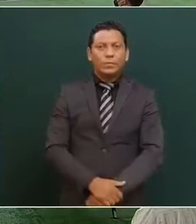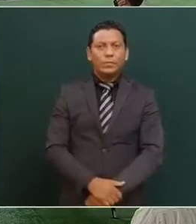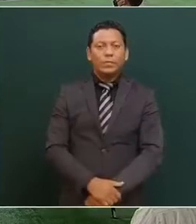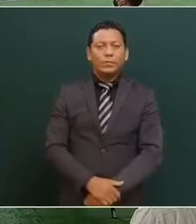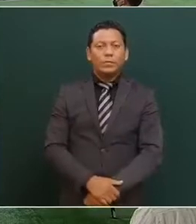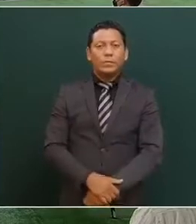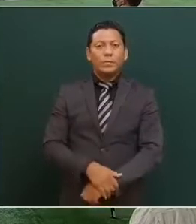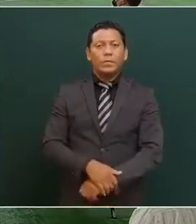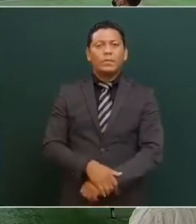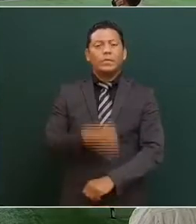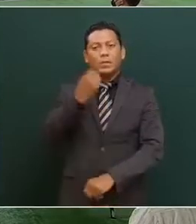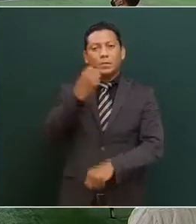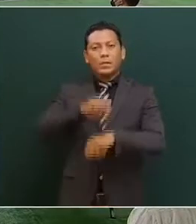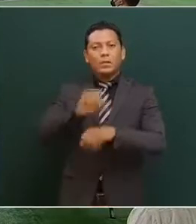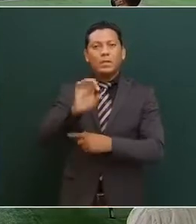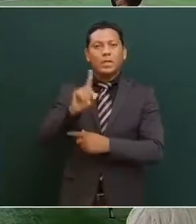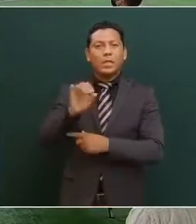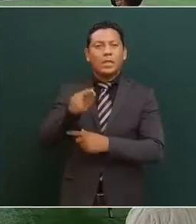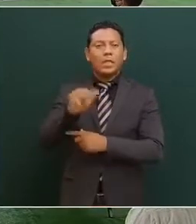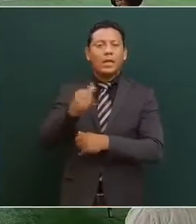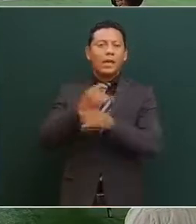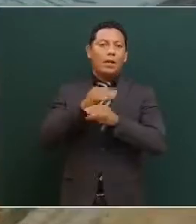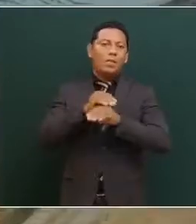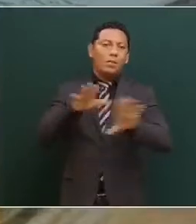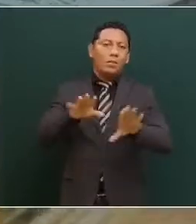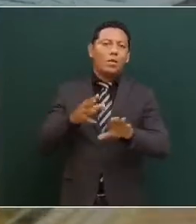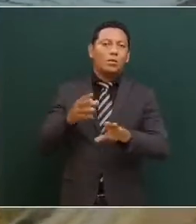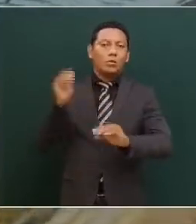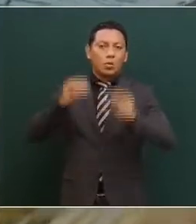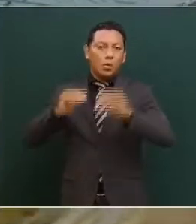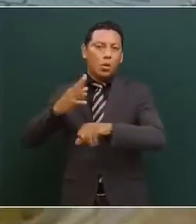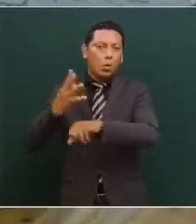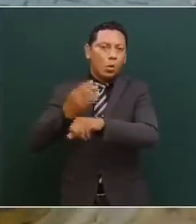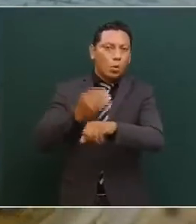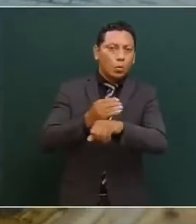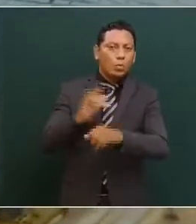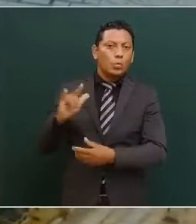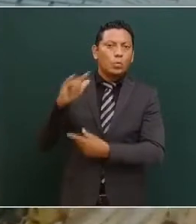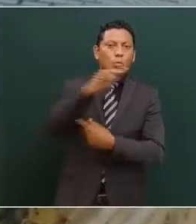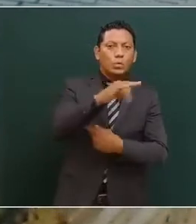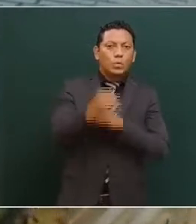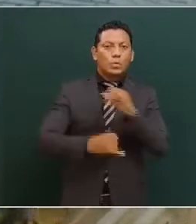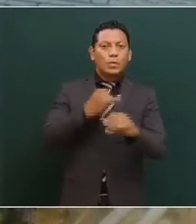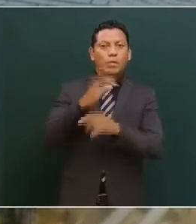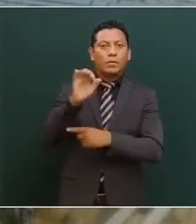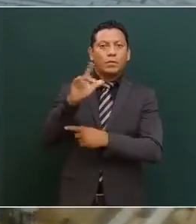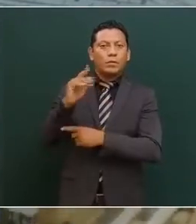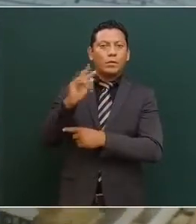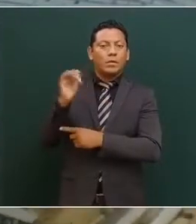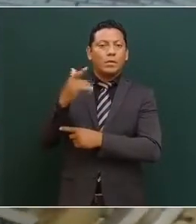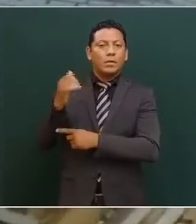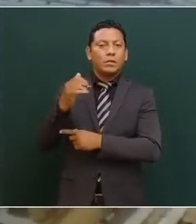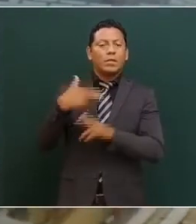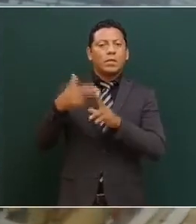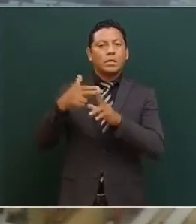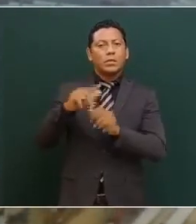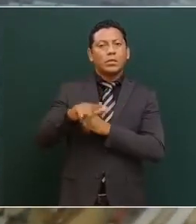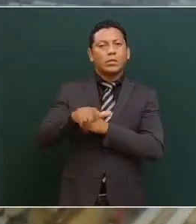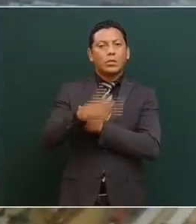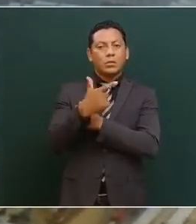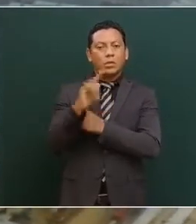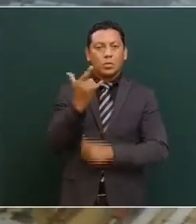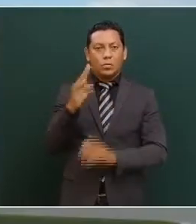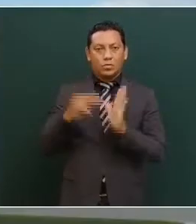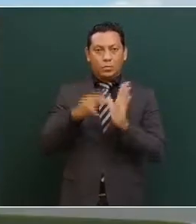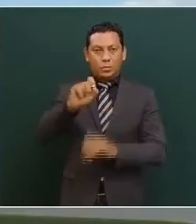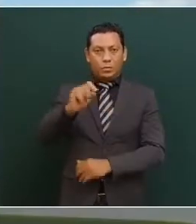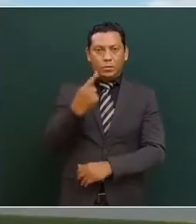La Secretaría de la Defensa Nacional informa los avances en la construcción del Aeropuerto Internacional Felipe Ángeles al 12 de julio de 2021.